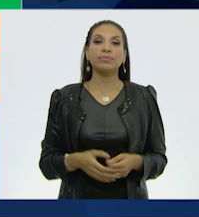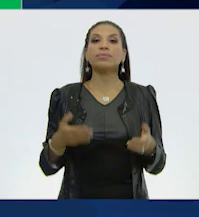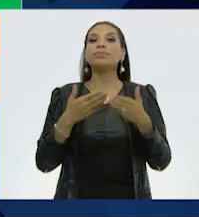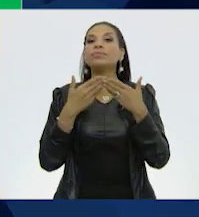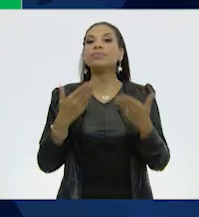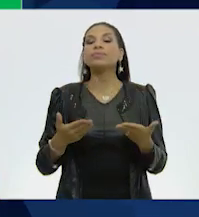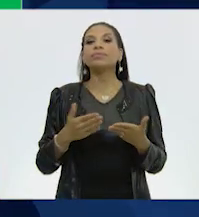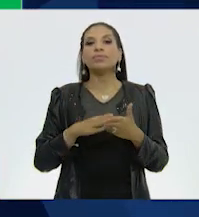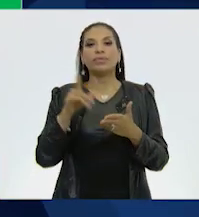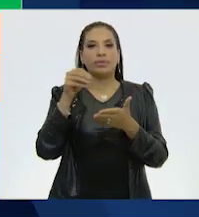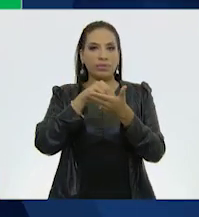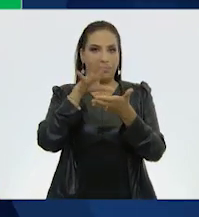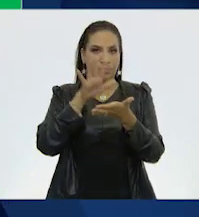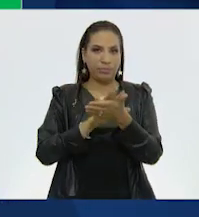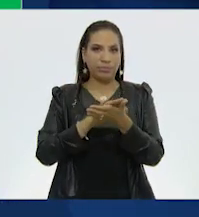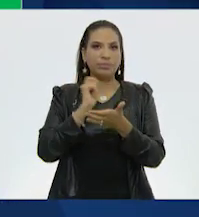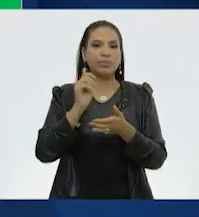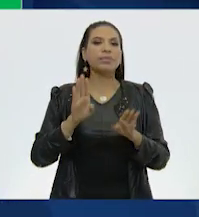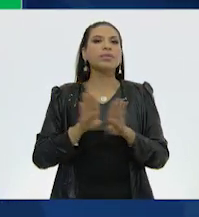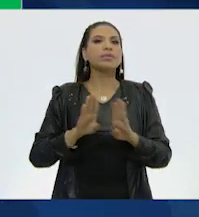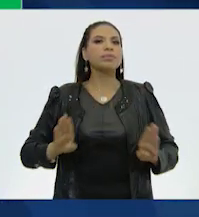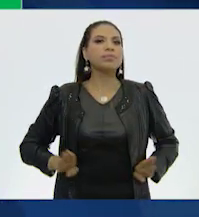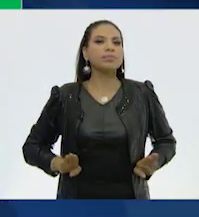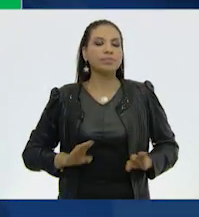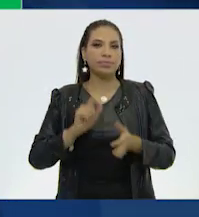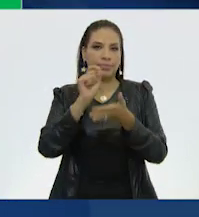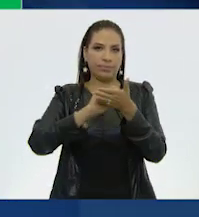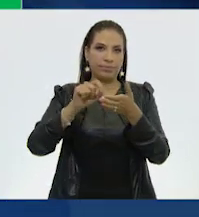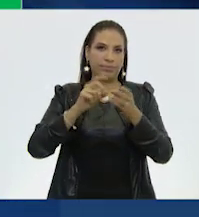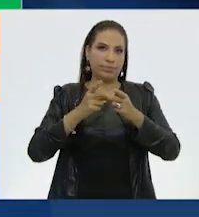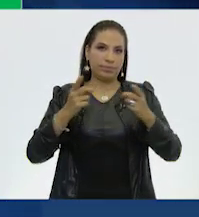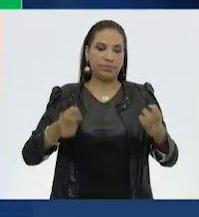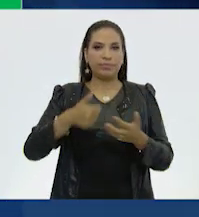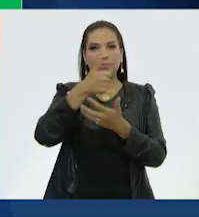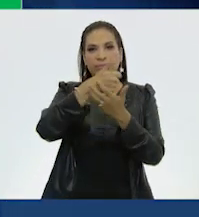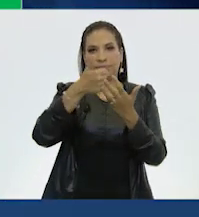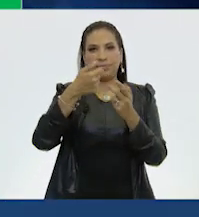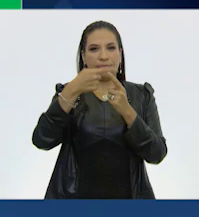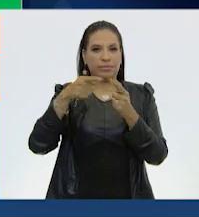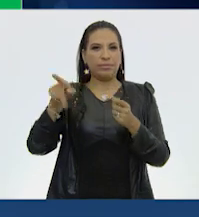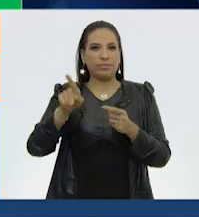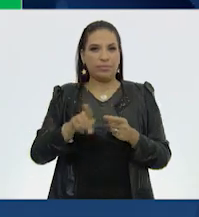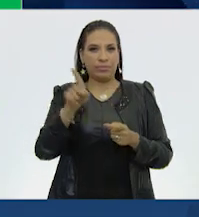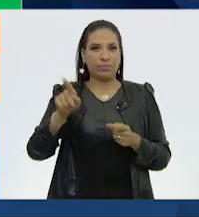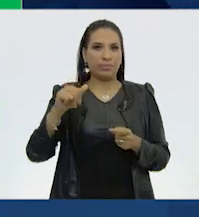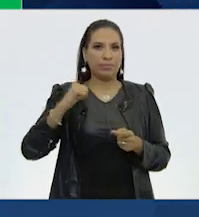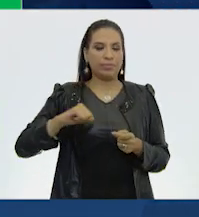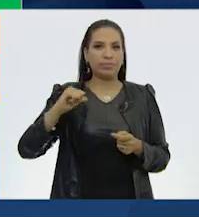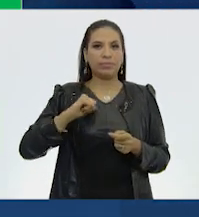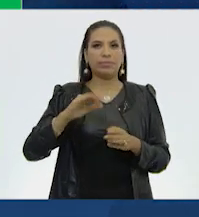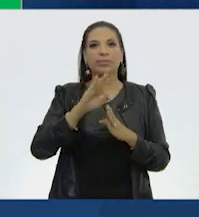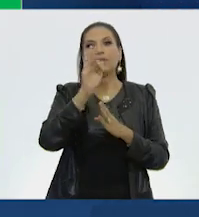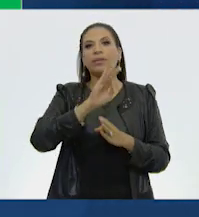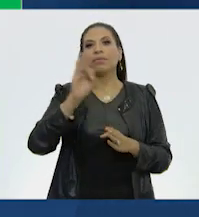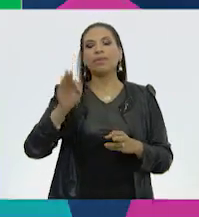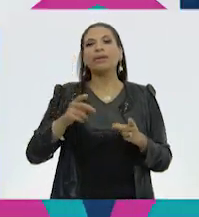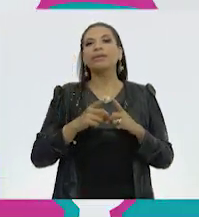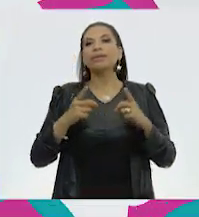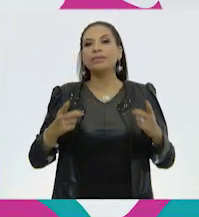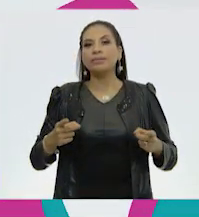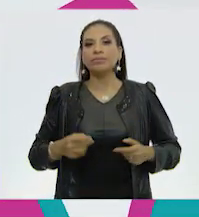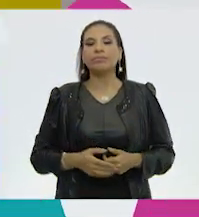Ahora pasemos a registrar el tipo de escritura desarrollada por cada civilización y las fechas en las que se